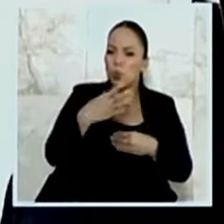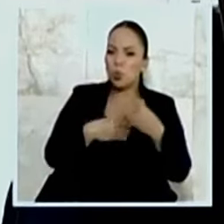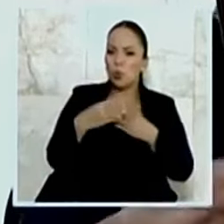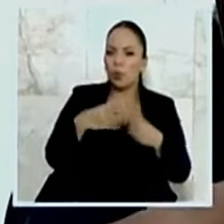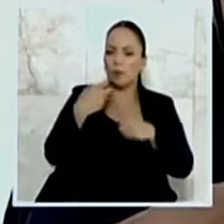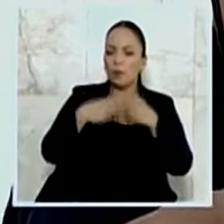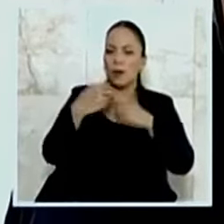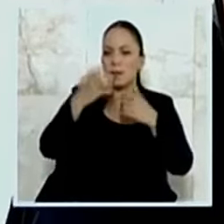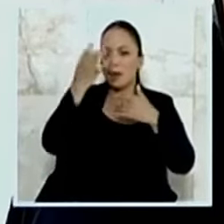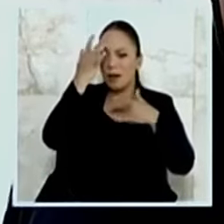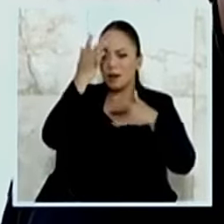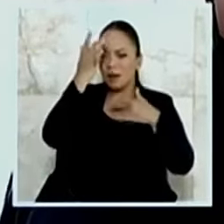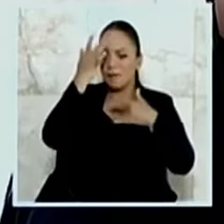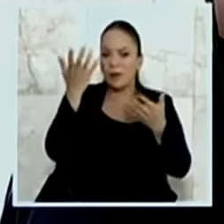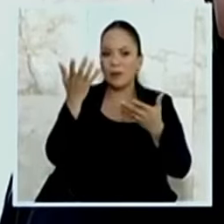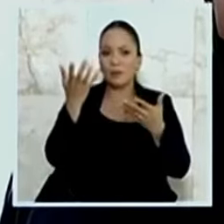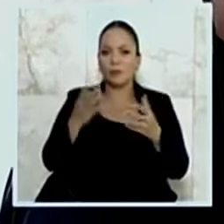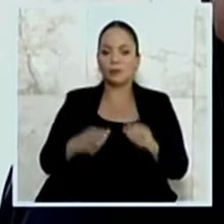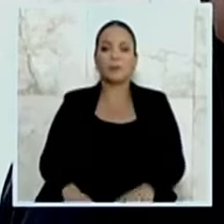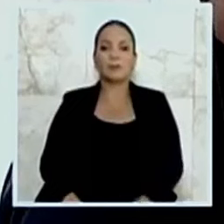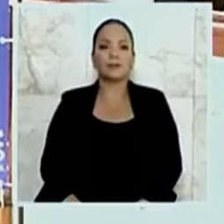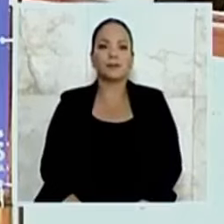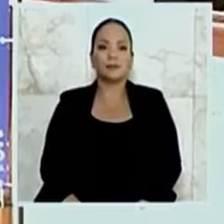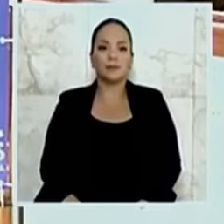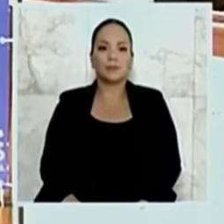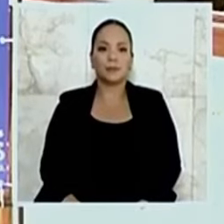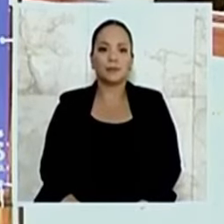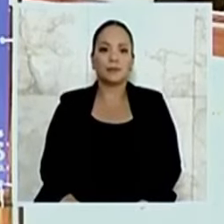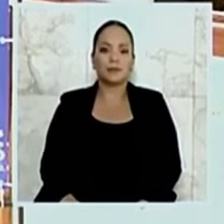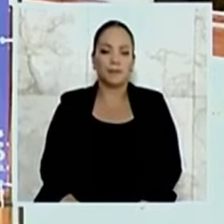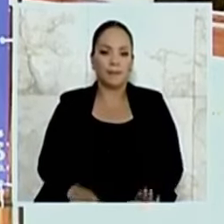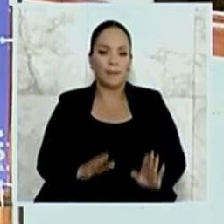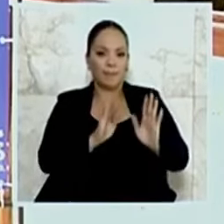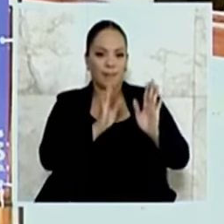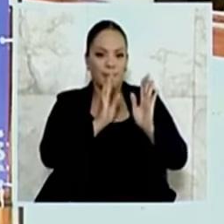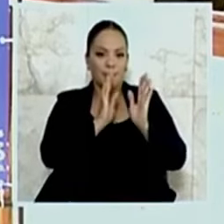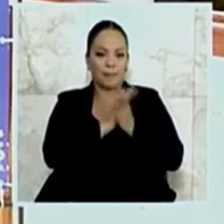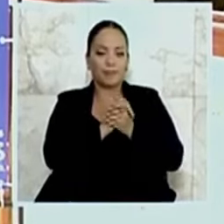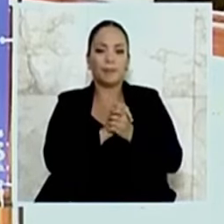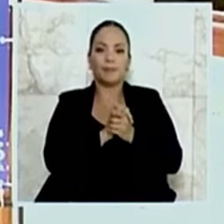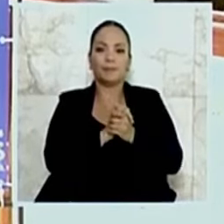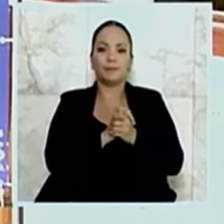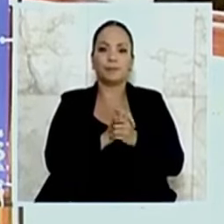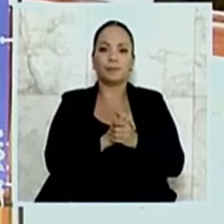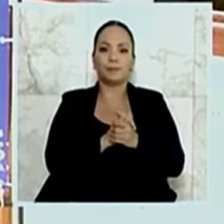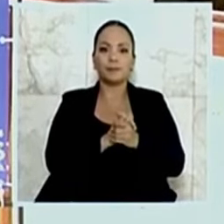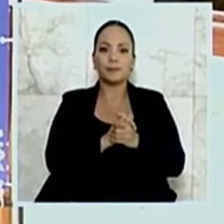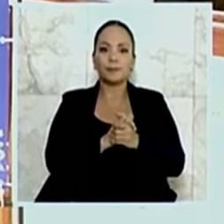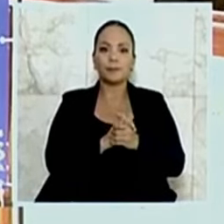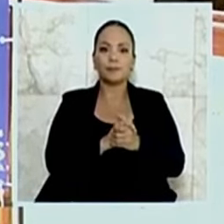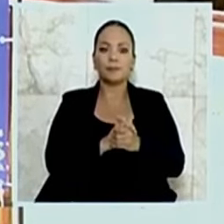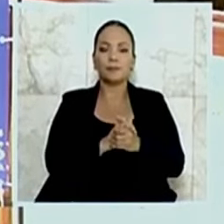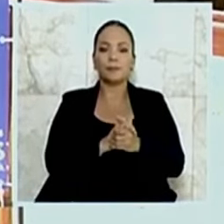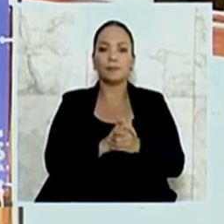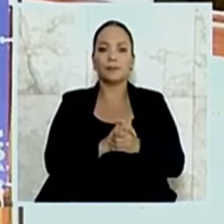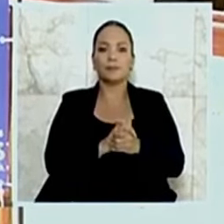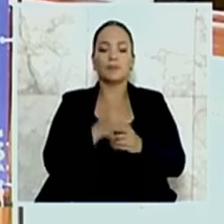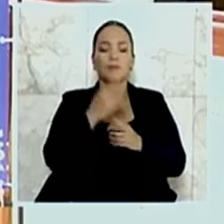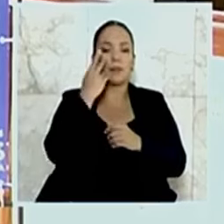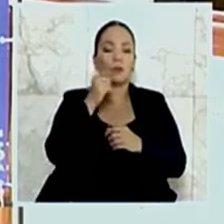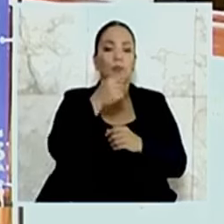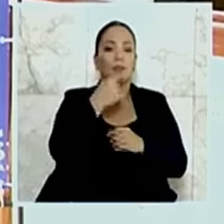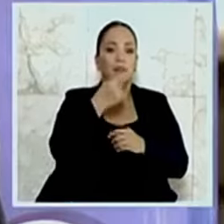doña Marta, porque tenemos una cantidad de personas que están sufriendo problemas de salud porque no hay una política de salud en